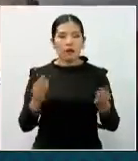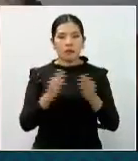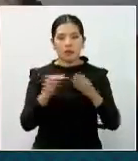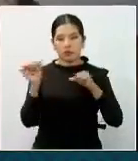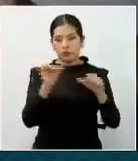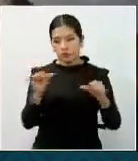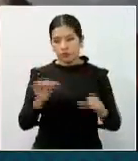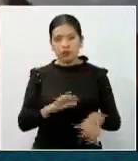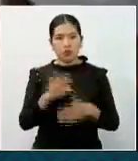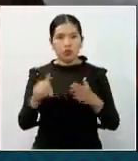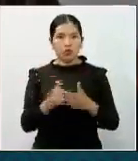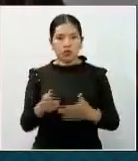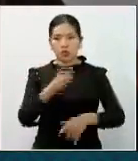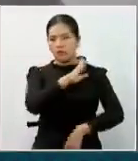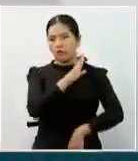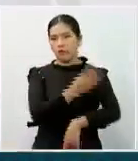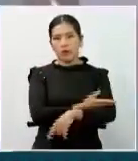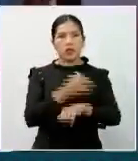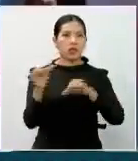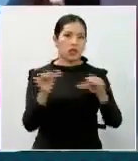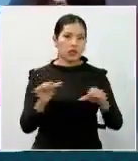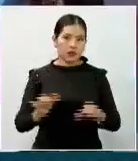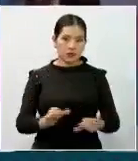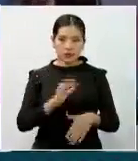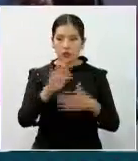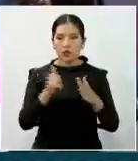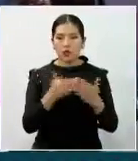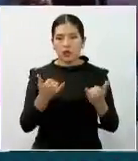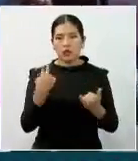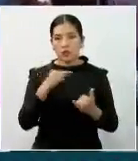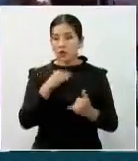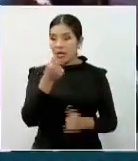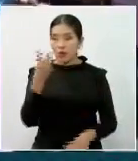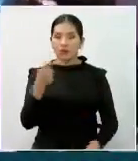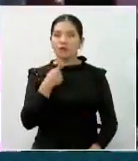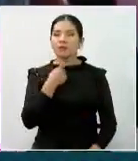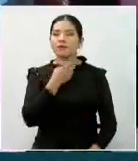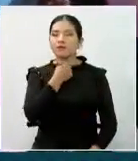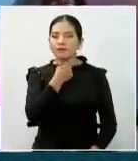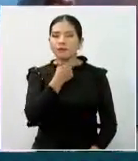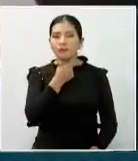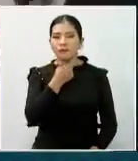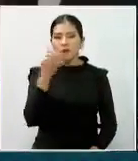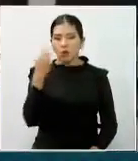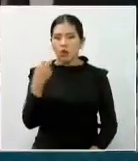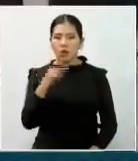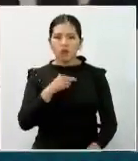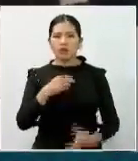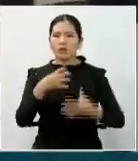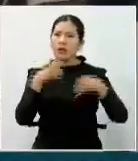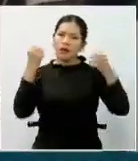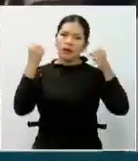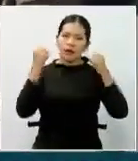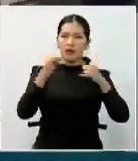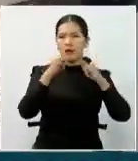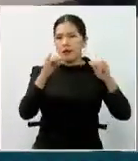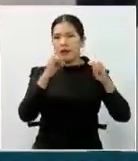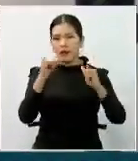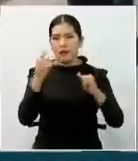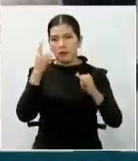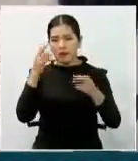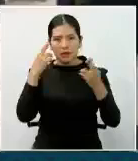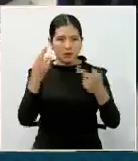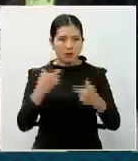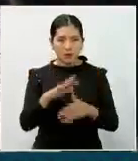esta semana, arduas actividades, es por eso que estamos medio afónicas. Algunas hemos estado en mitines, protestas y vamos a seguir